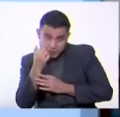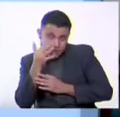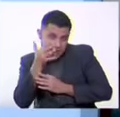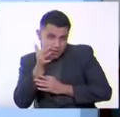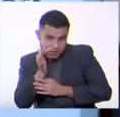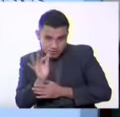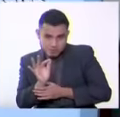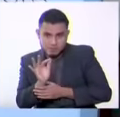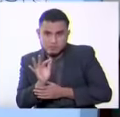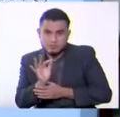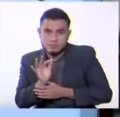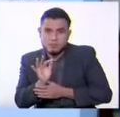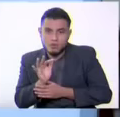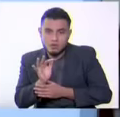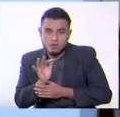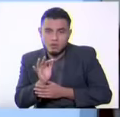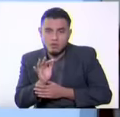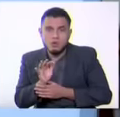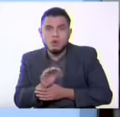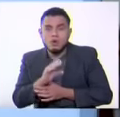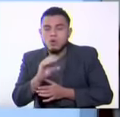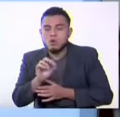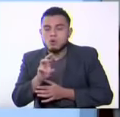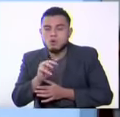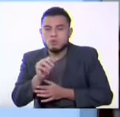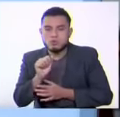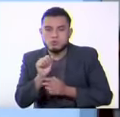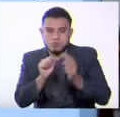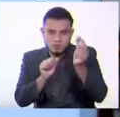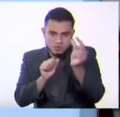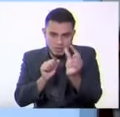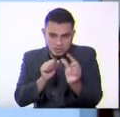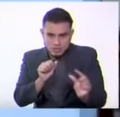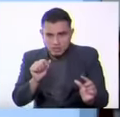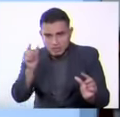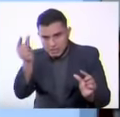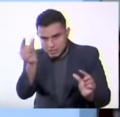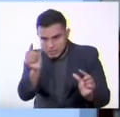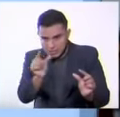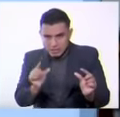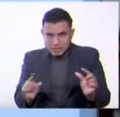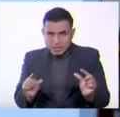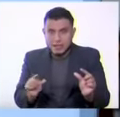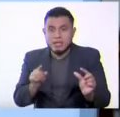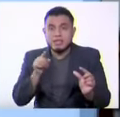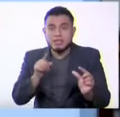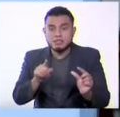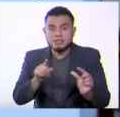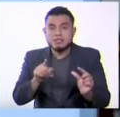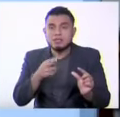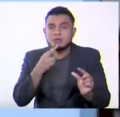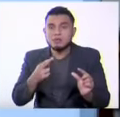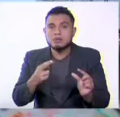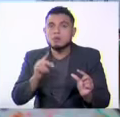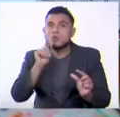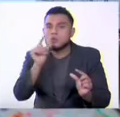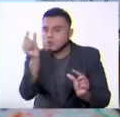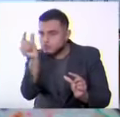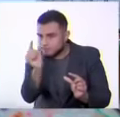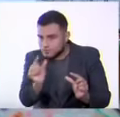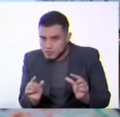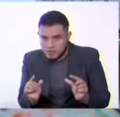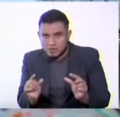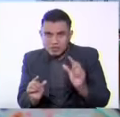sobre el par de cromosomas. Cada uno de estos bastones representa una cromátida.